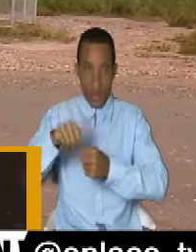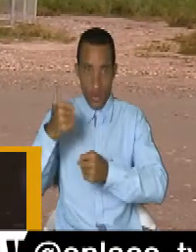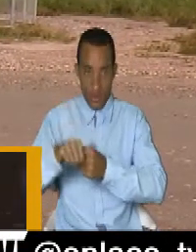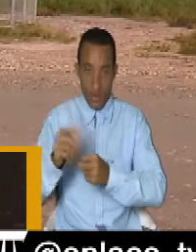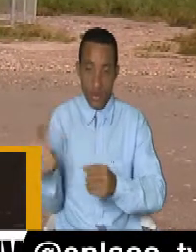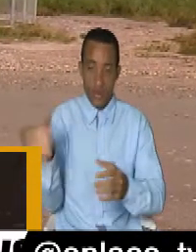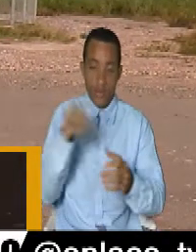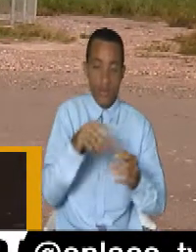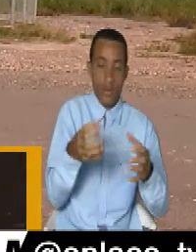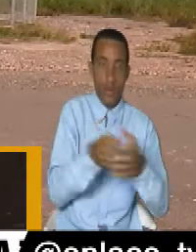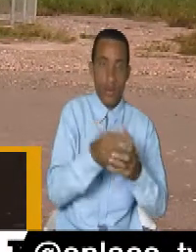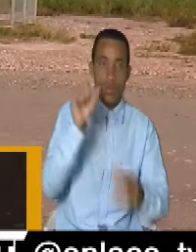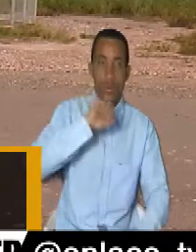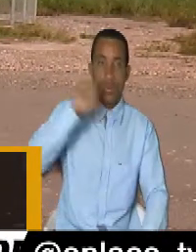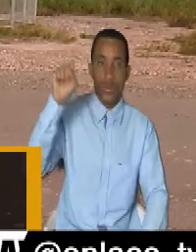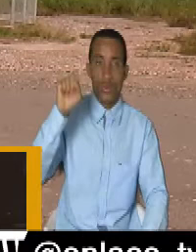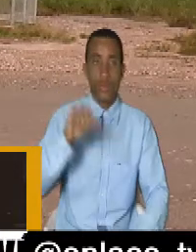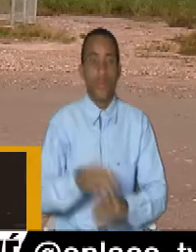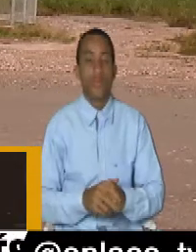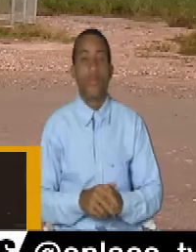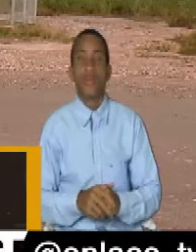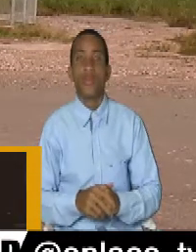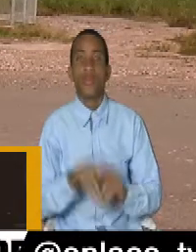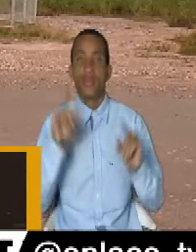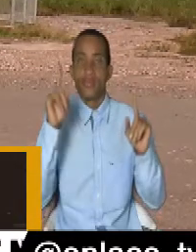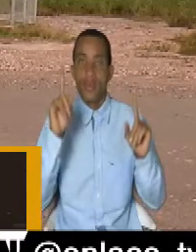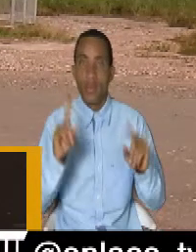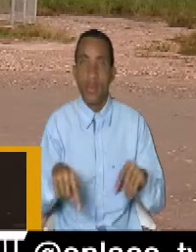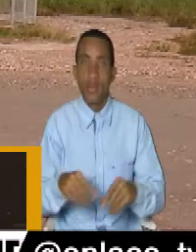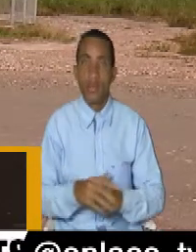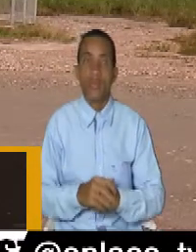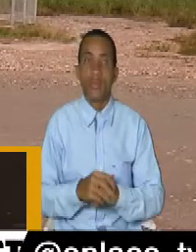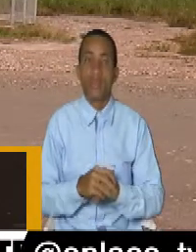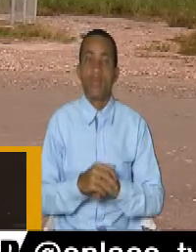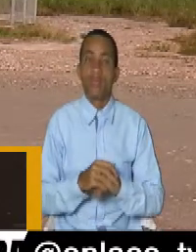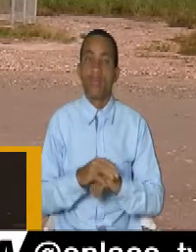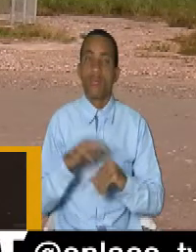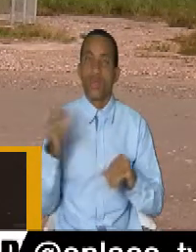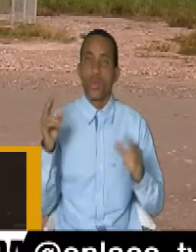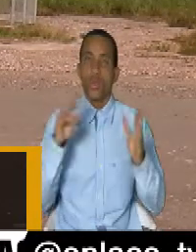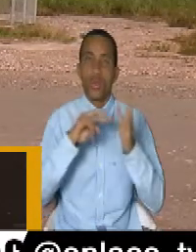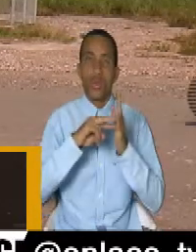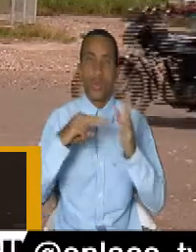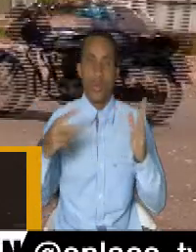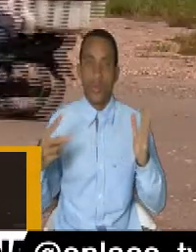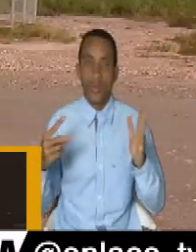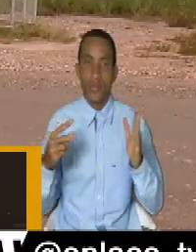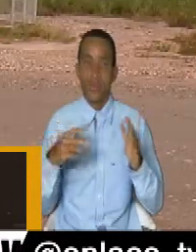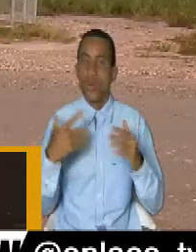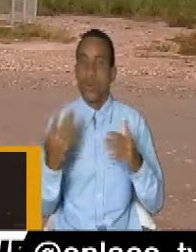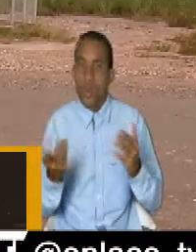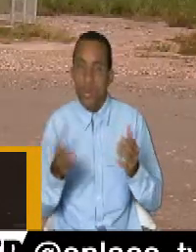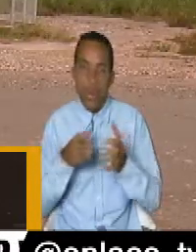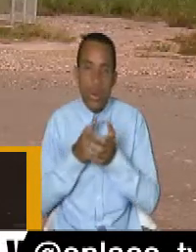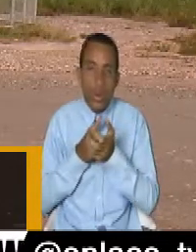Uso. Es un escenario que va a contar con un alto nivel técnico. La metodología va a ser tipo panel,